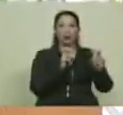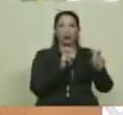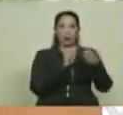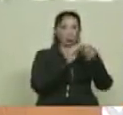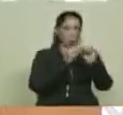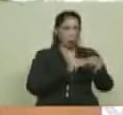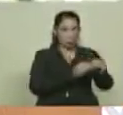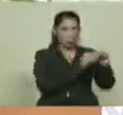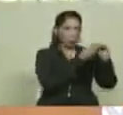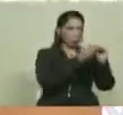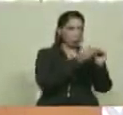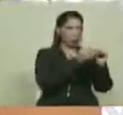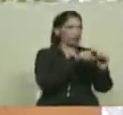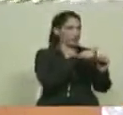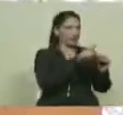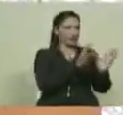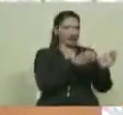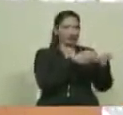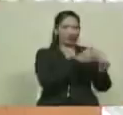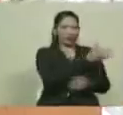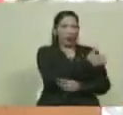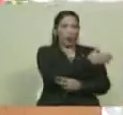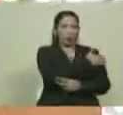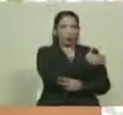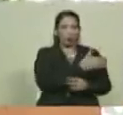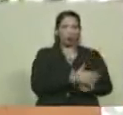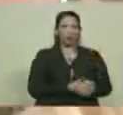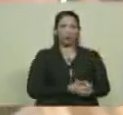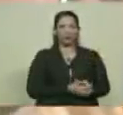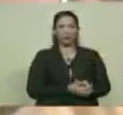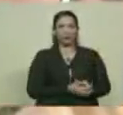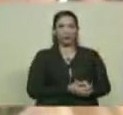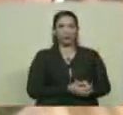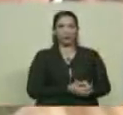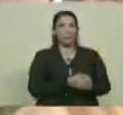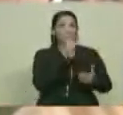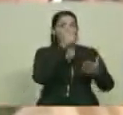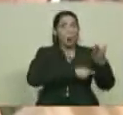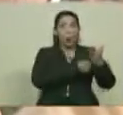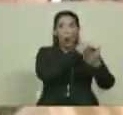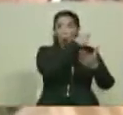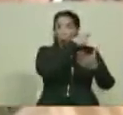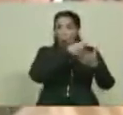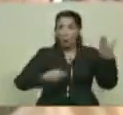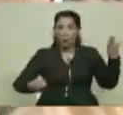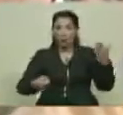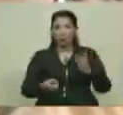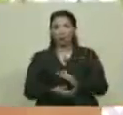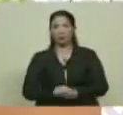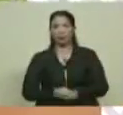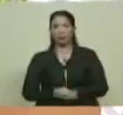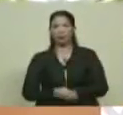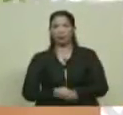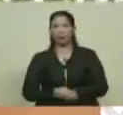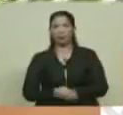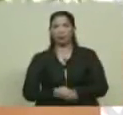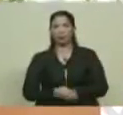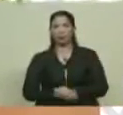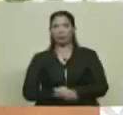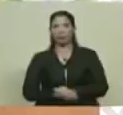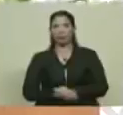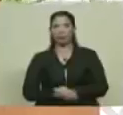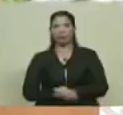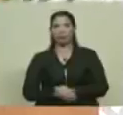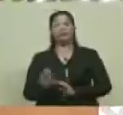a la medida de quienes gobernaban. Estaba prohibido, escúchenme esto, mejor dicho,